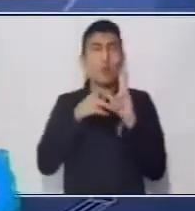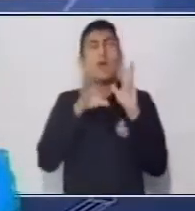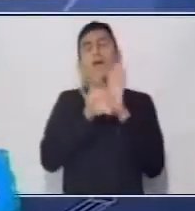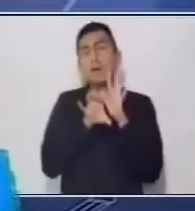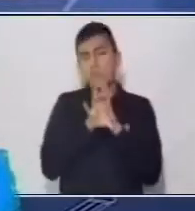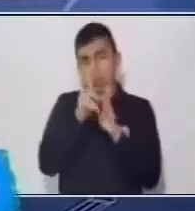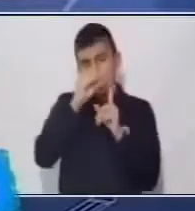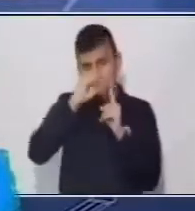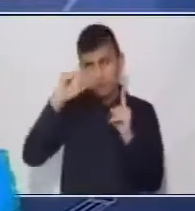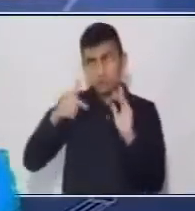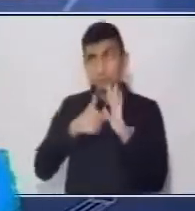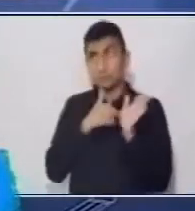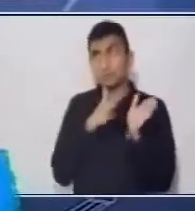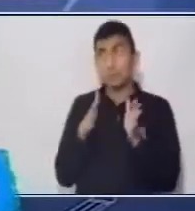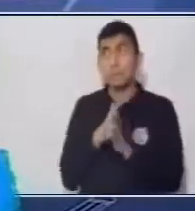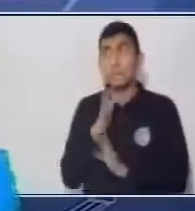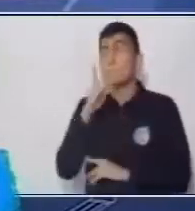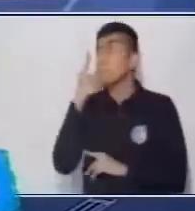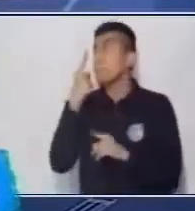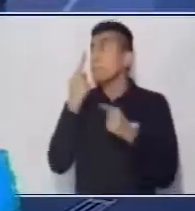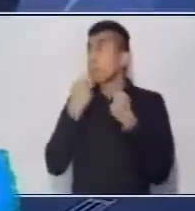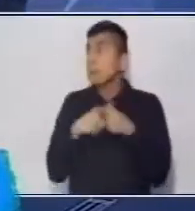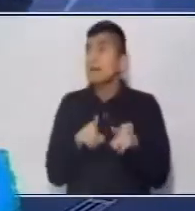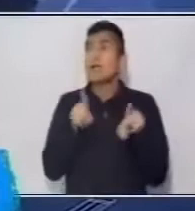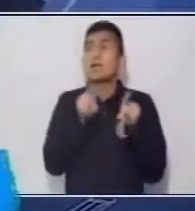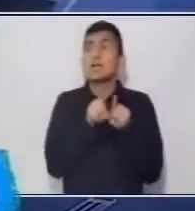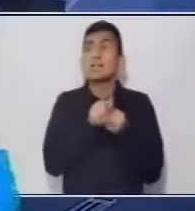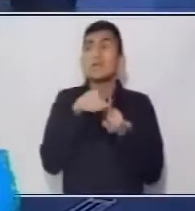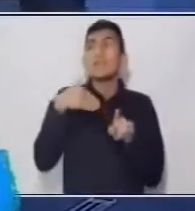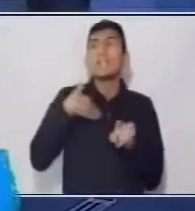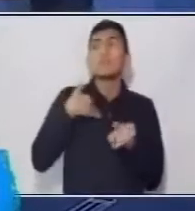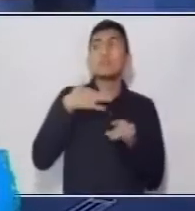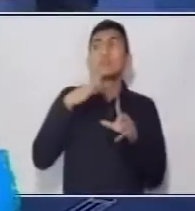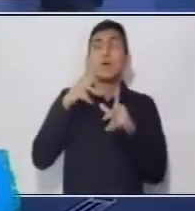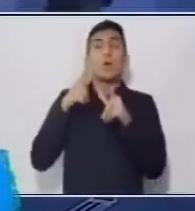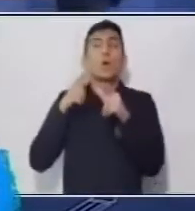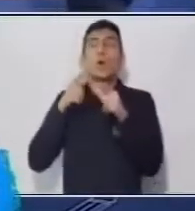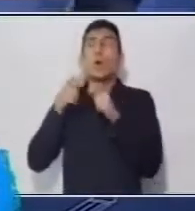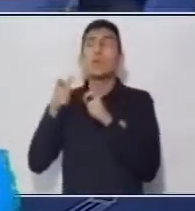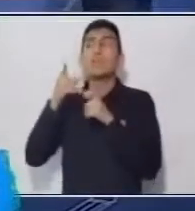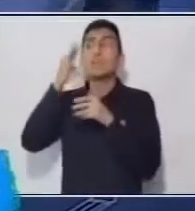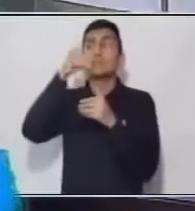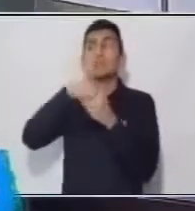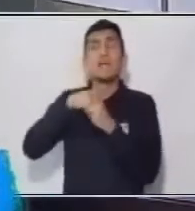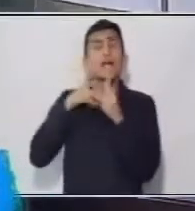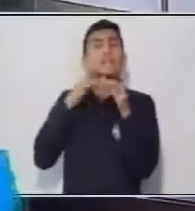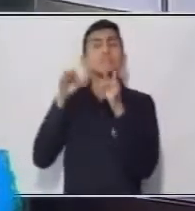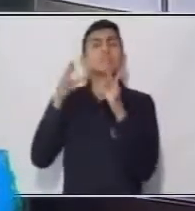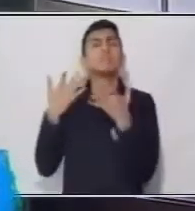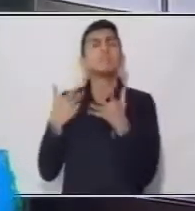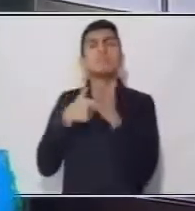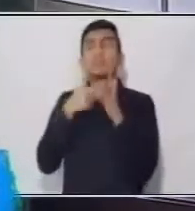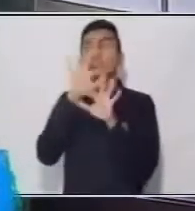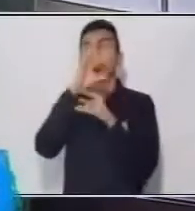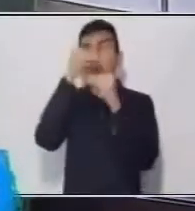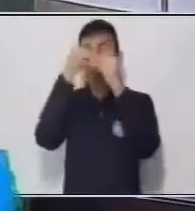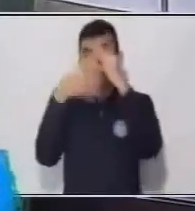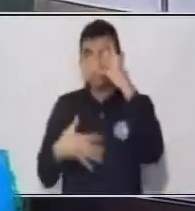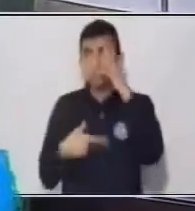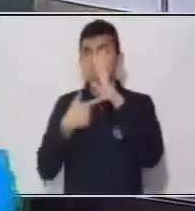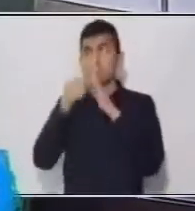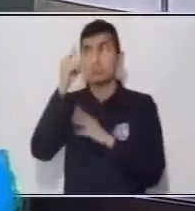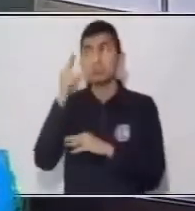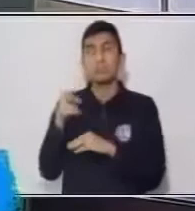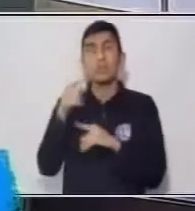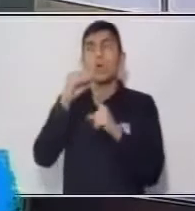oraciones. Pero también están las oraciones coordinadas explicativas, que siguen siendo de